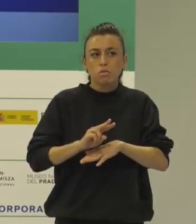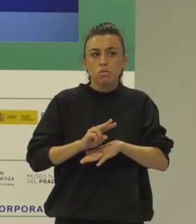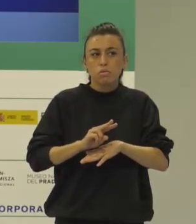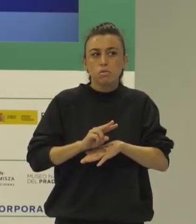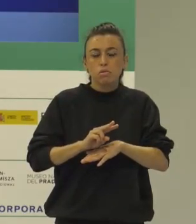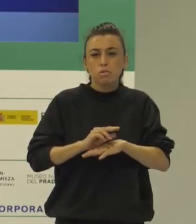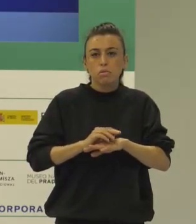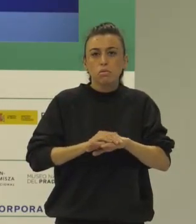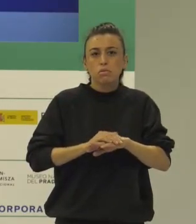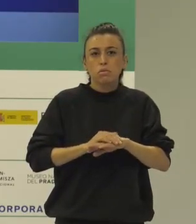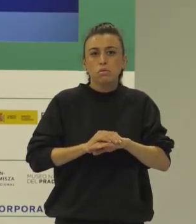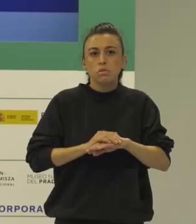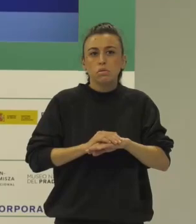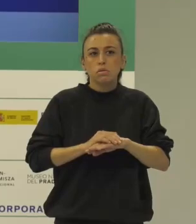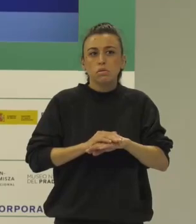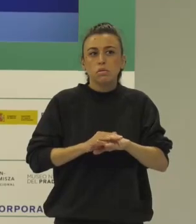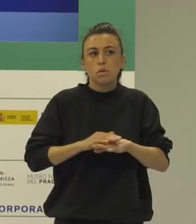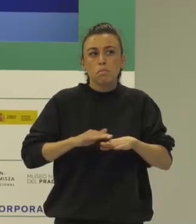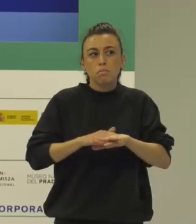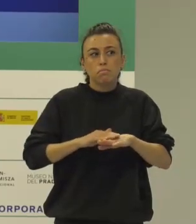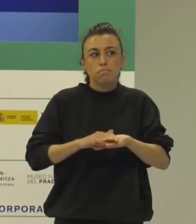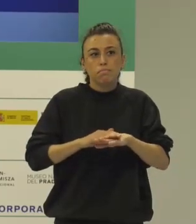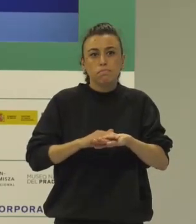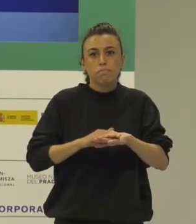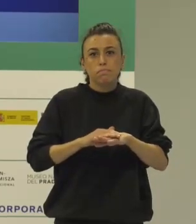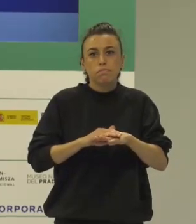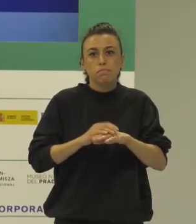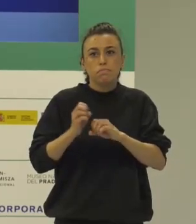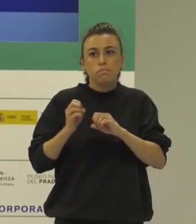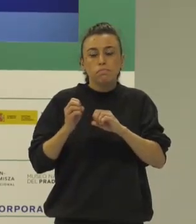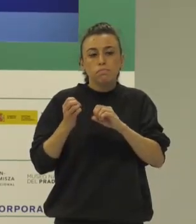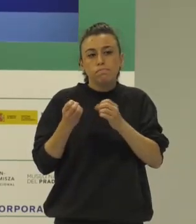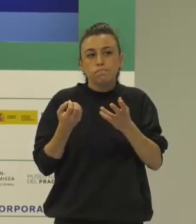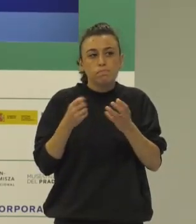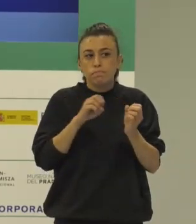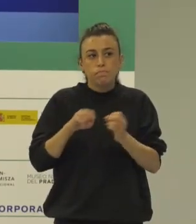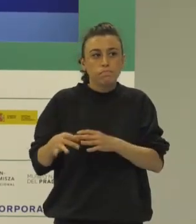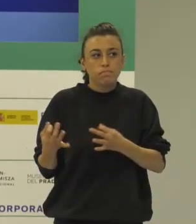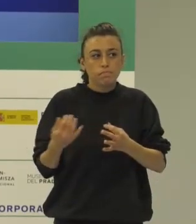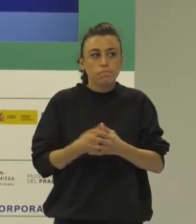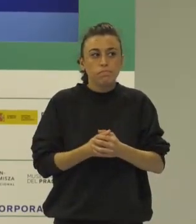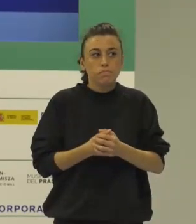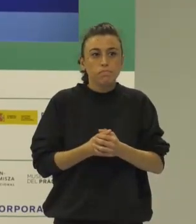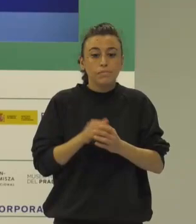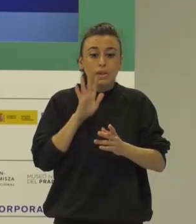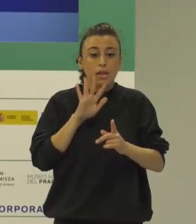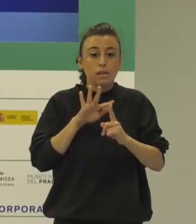costaba 2. Sí, básicamente había que dejar de vestirse y de comer para conectarse. Y en ese contexto